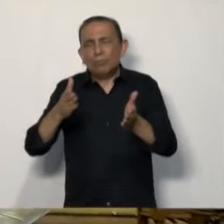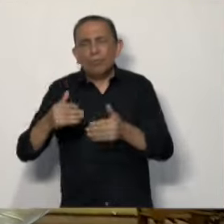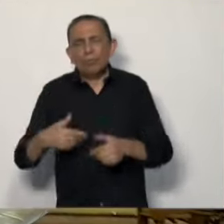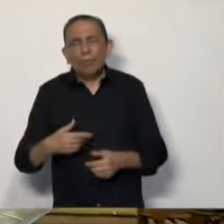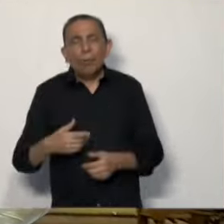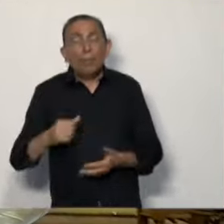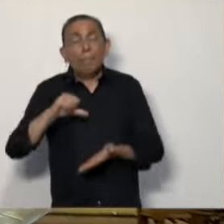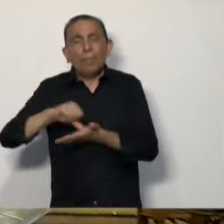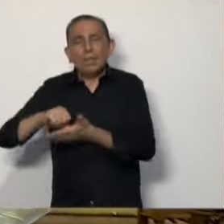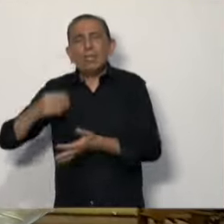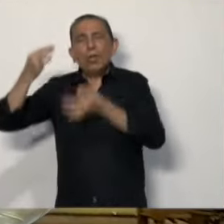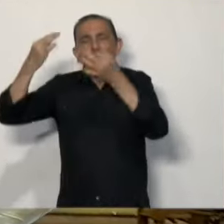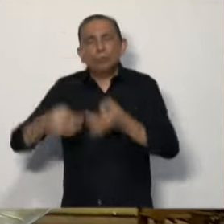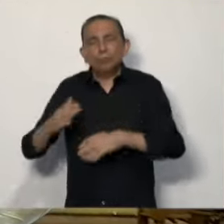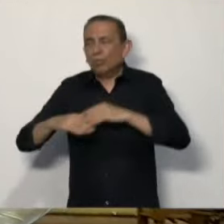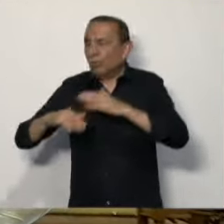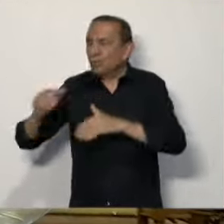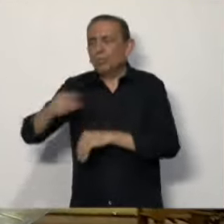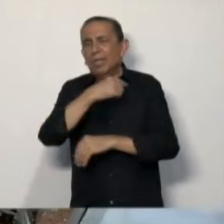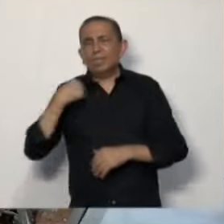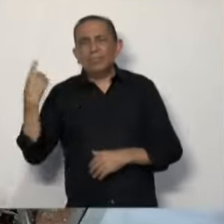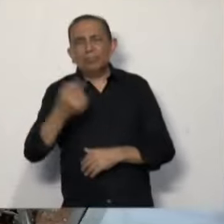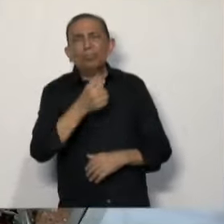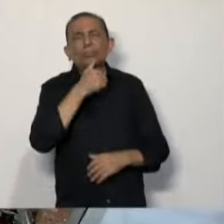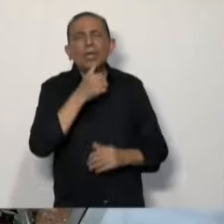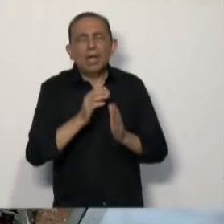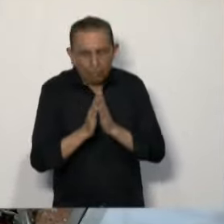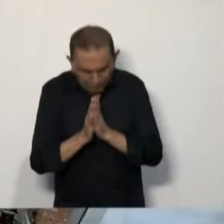que tenemos que construir entre todos. Amén.